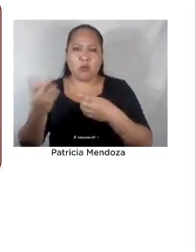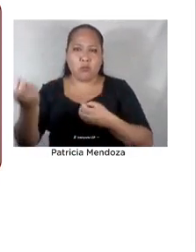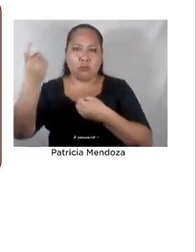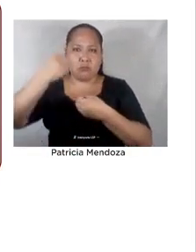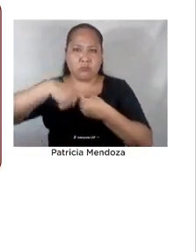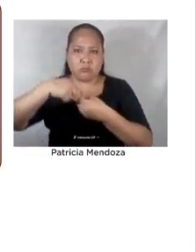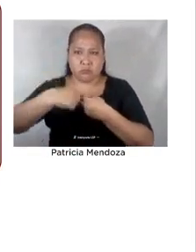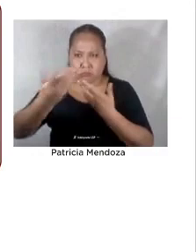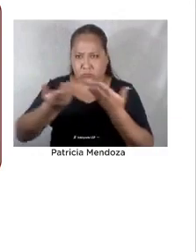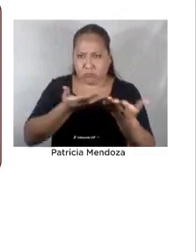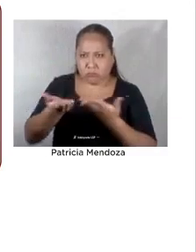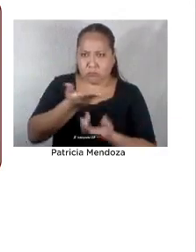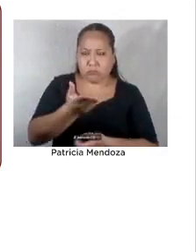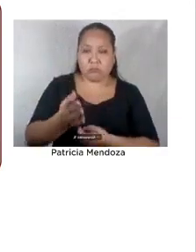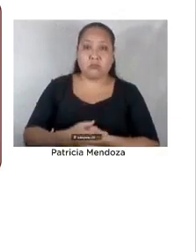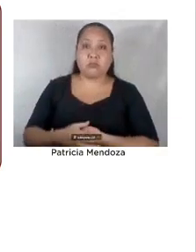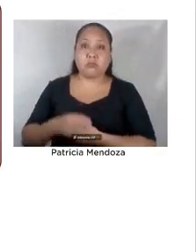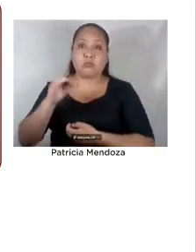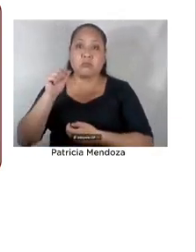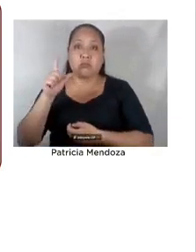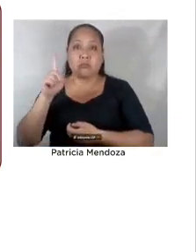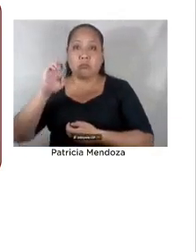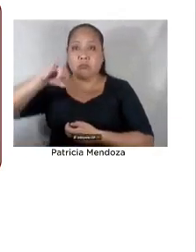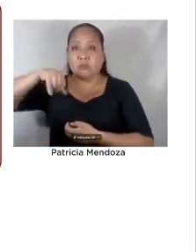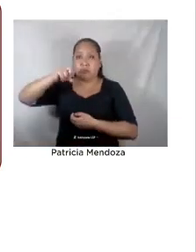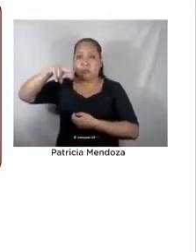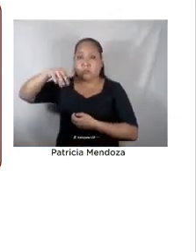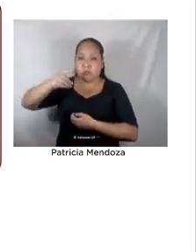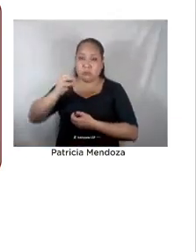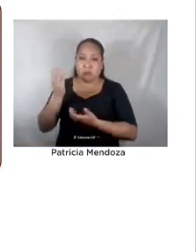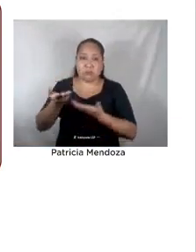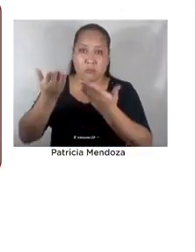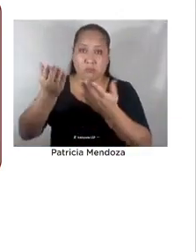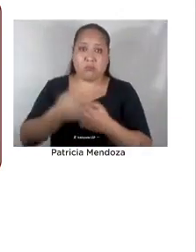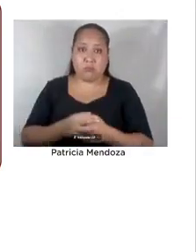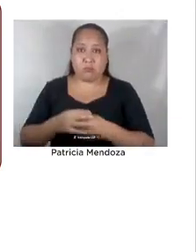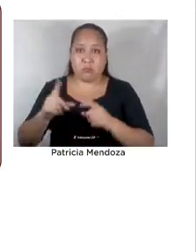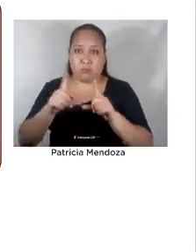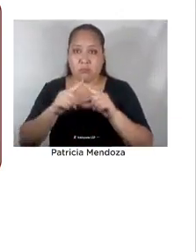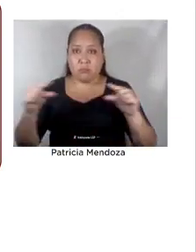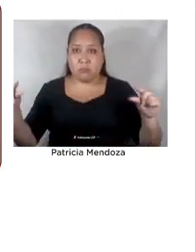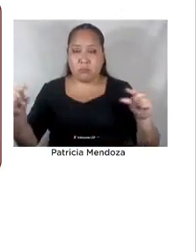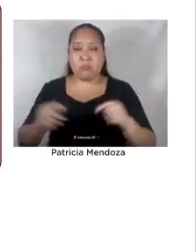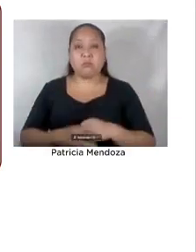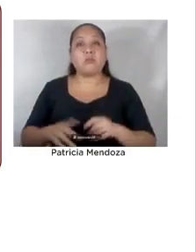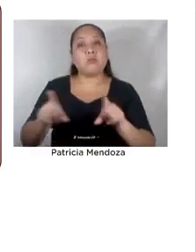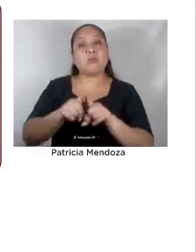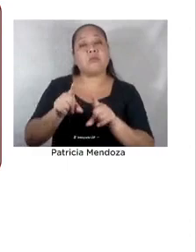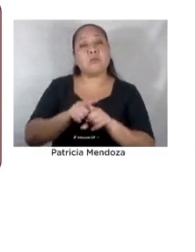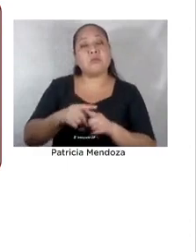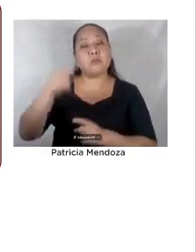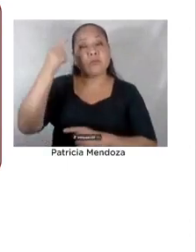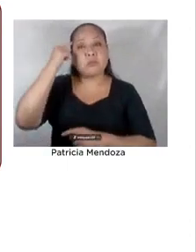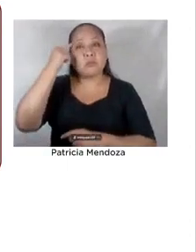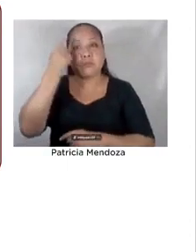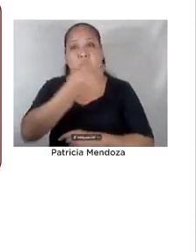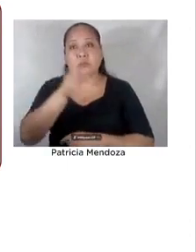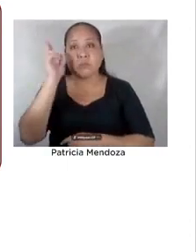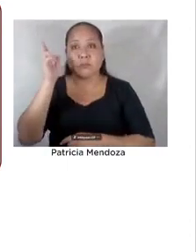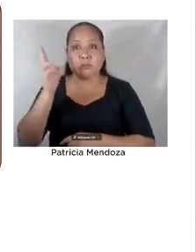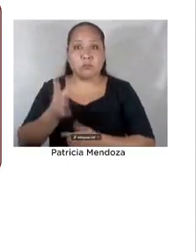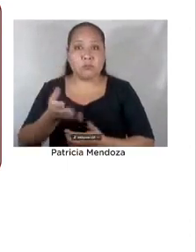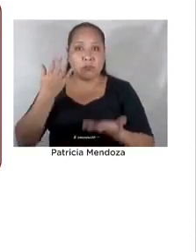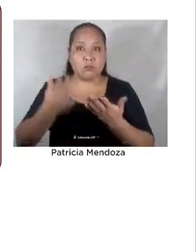el vínculo. Y finalmente, hablando o pensando en aquellos docentes que puedan haber visto afectada